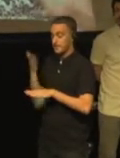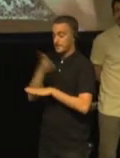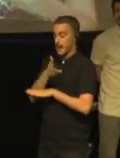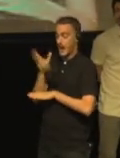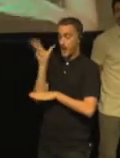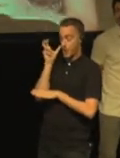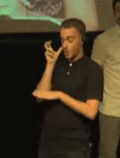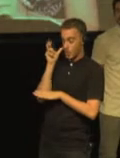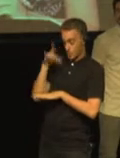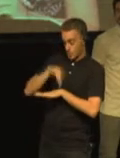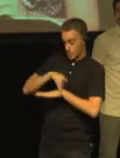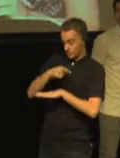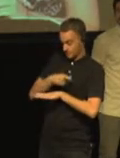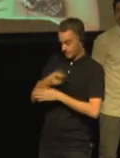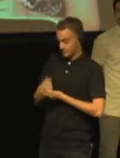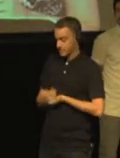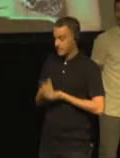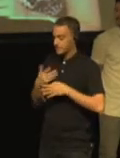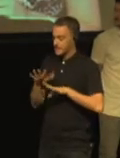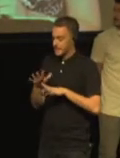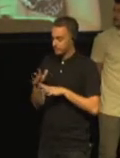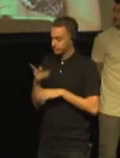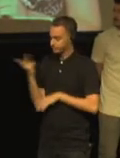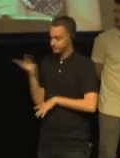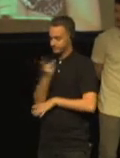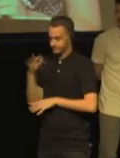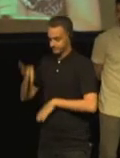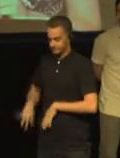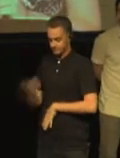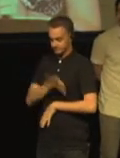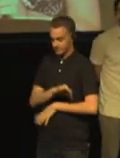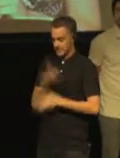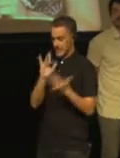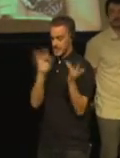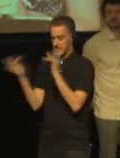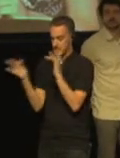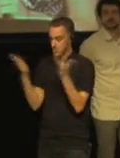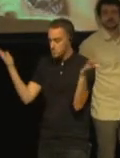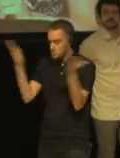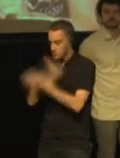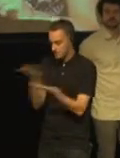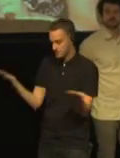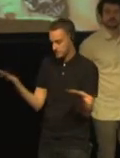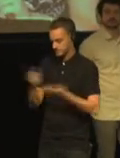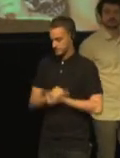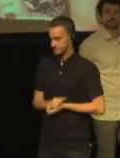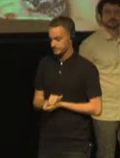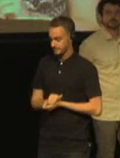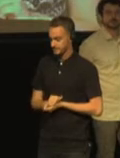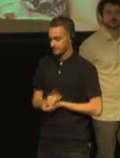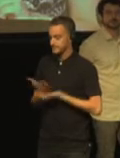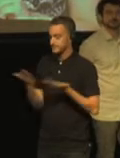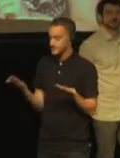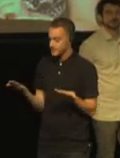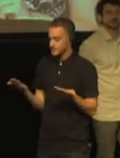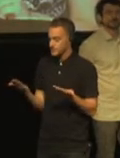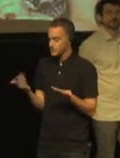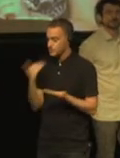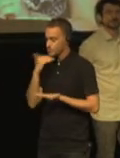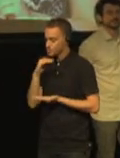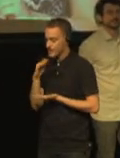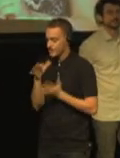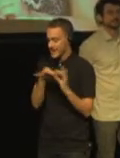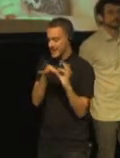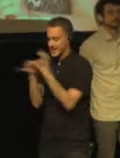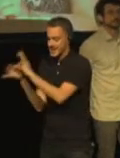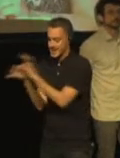Y es muy poco probable que estos dos profesionales comuniquen entre sí y que entiendan el impacto de una pérdida de vista y una pérdida de